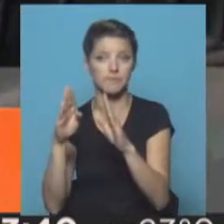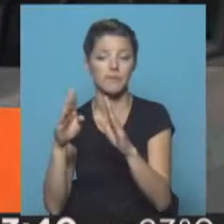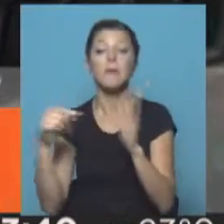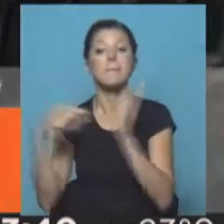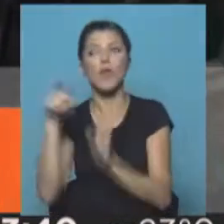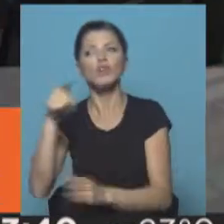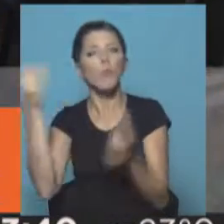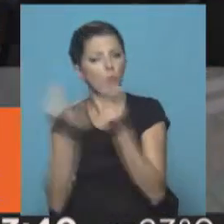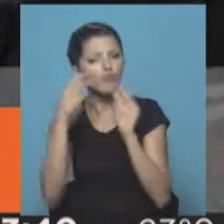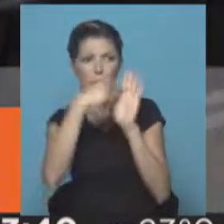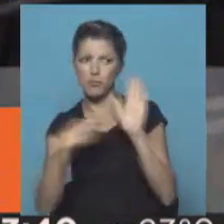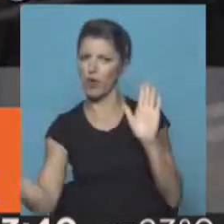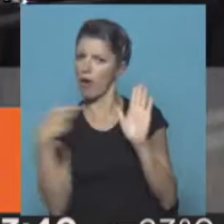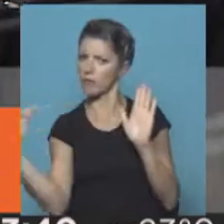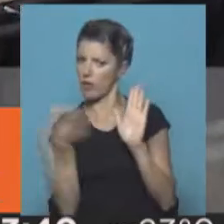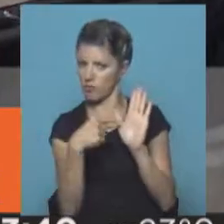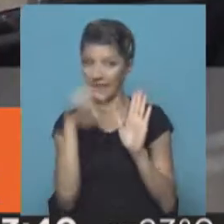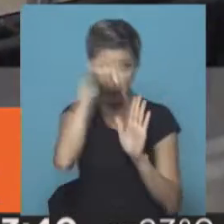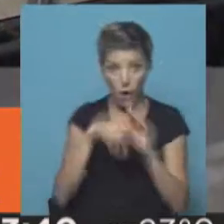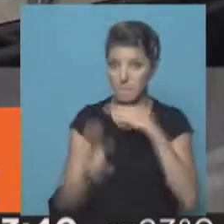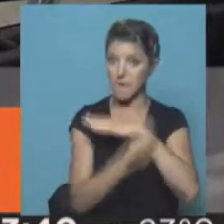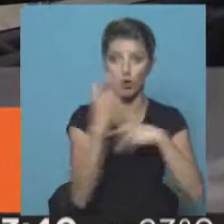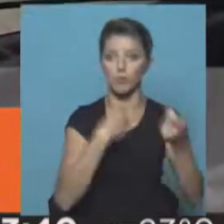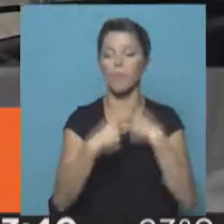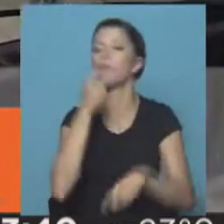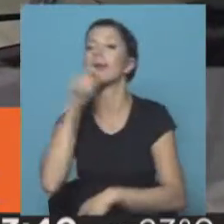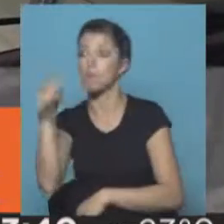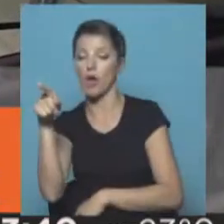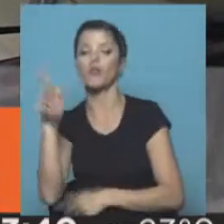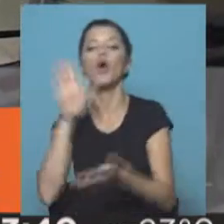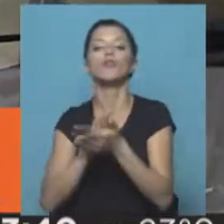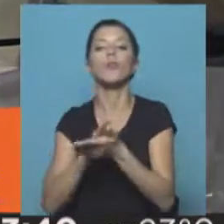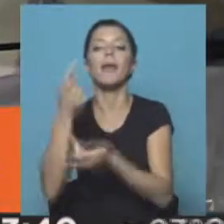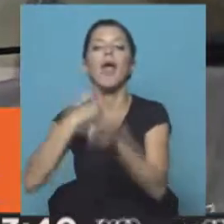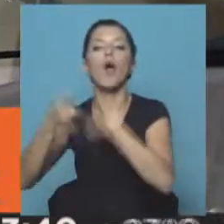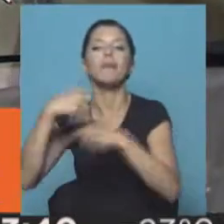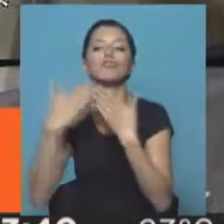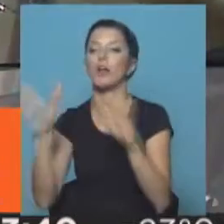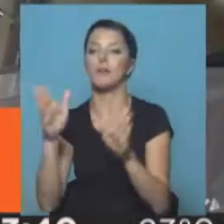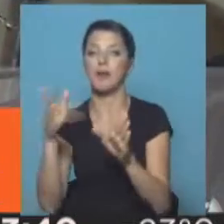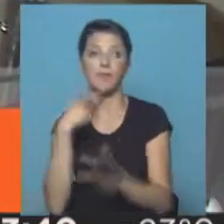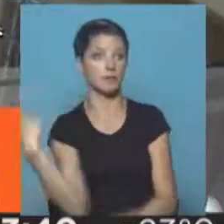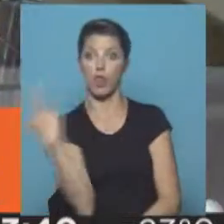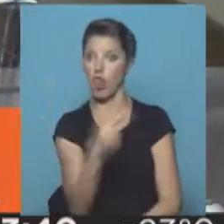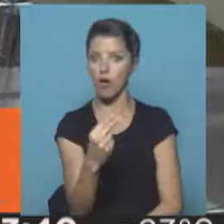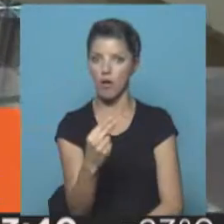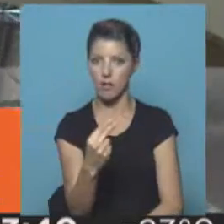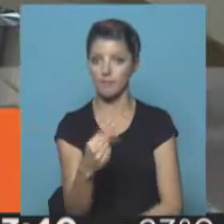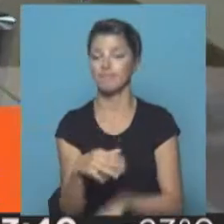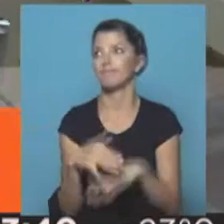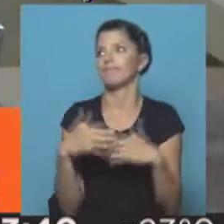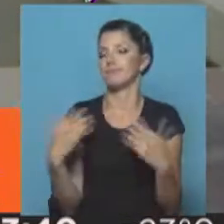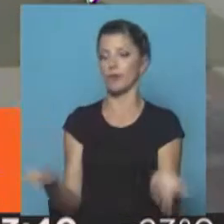opone a muchas cuestiones que negocia hoy el Mercosur, el libre comercio, por ejemplo. es imposible desde esta tema manera. Del